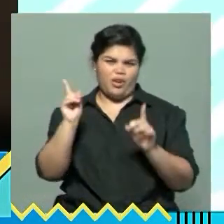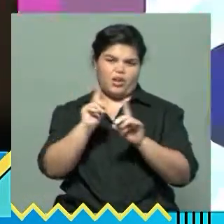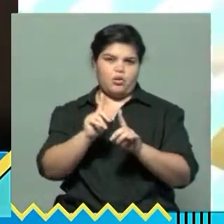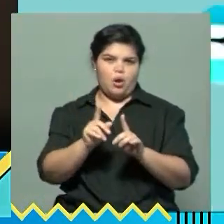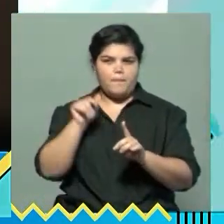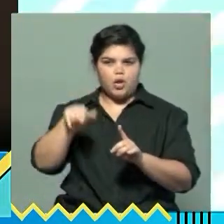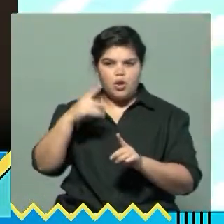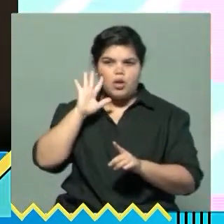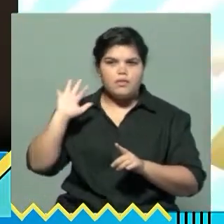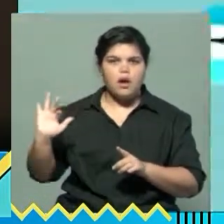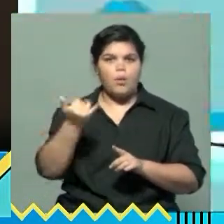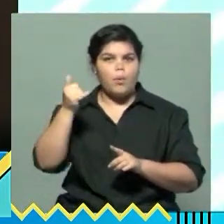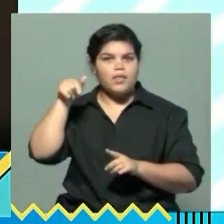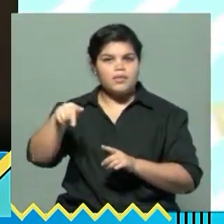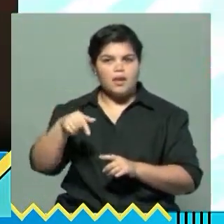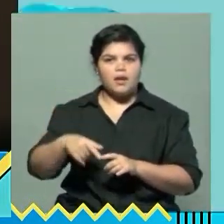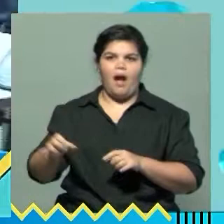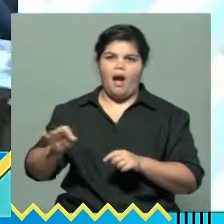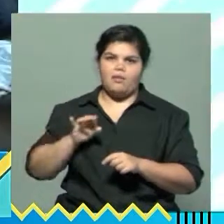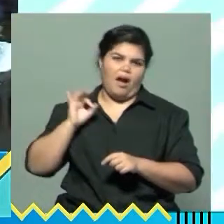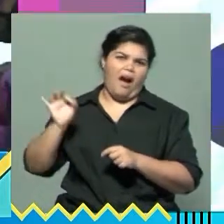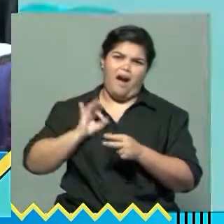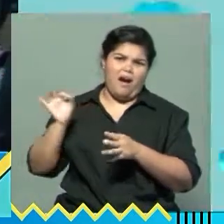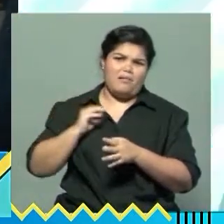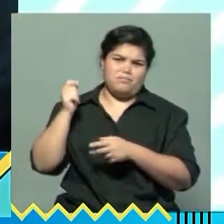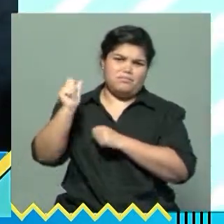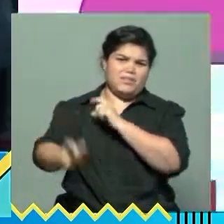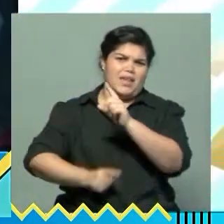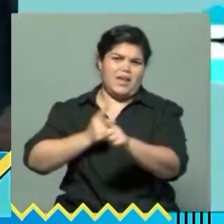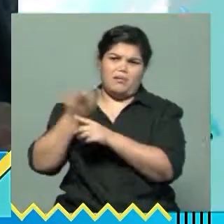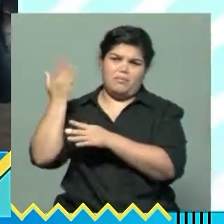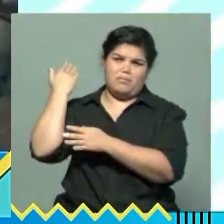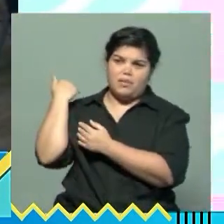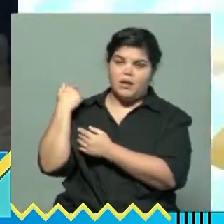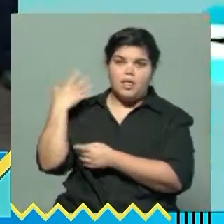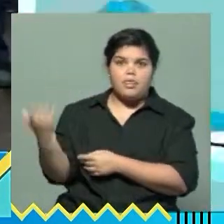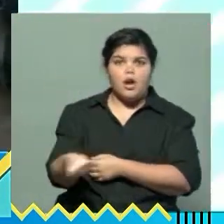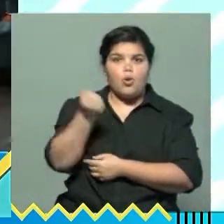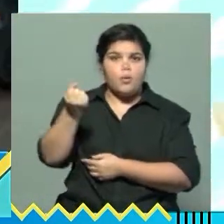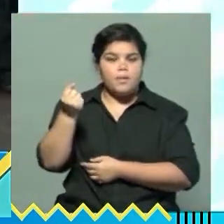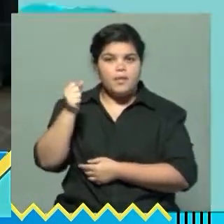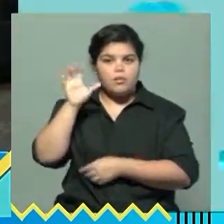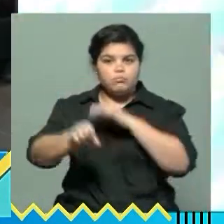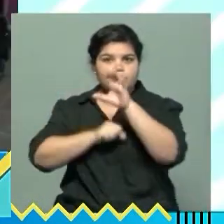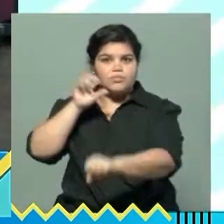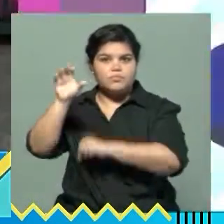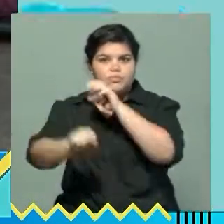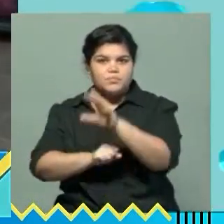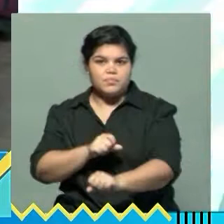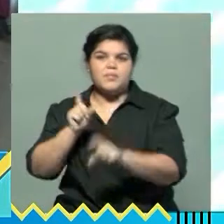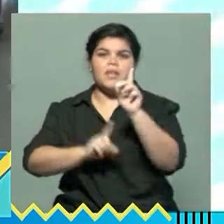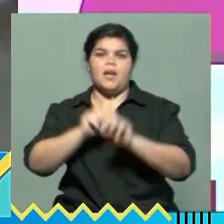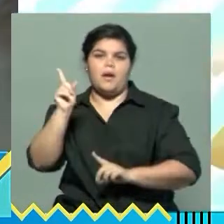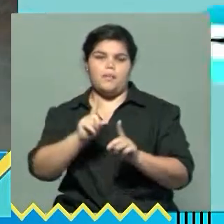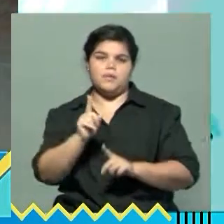descubierto y contrastado durante décadas y no siglos, descubrimientos que también vienen de otras ramas de ciencias tal vez cuantitativas,